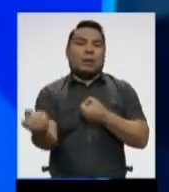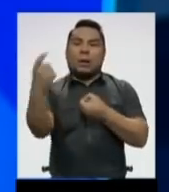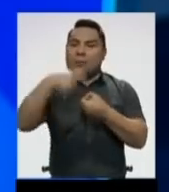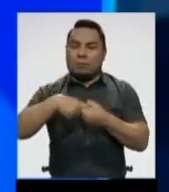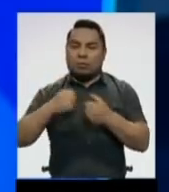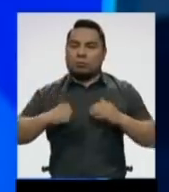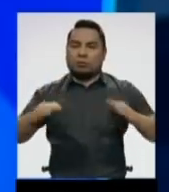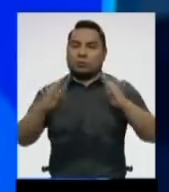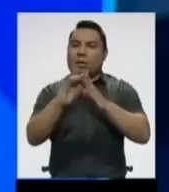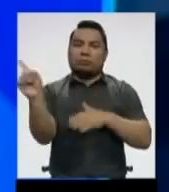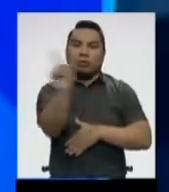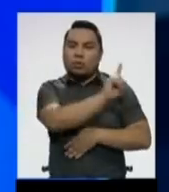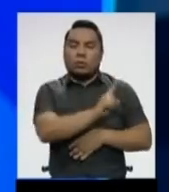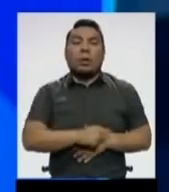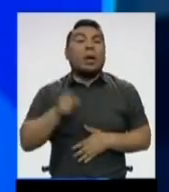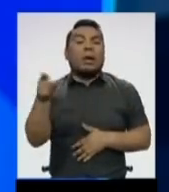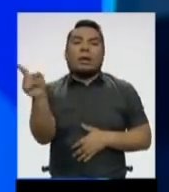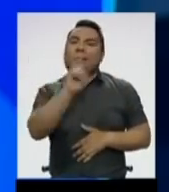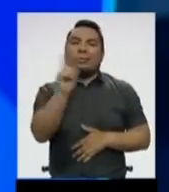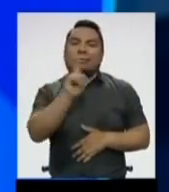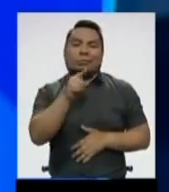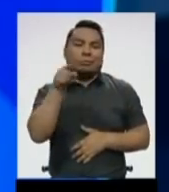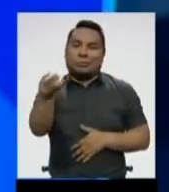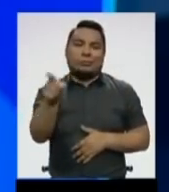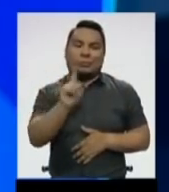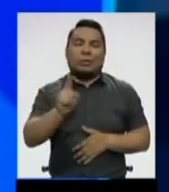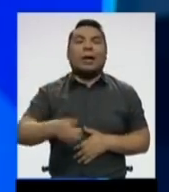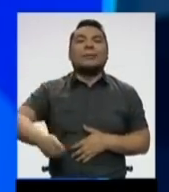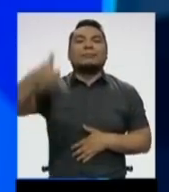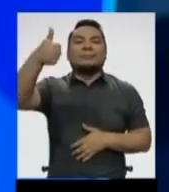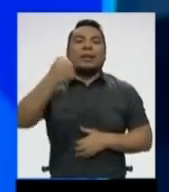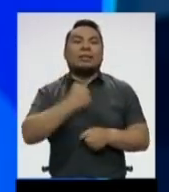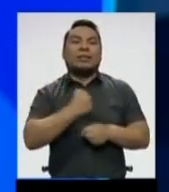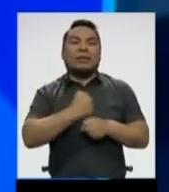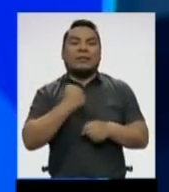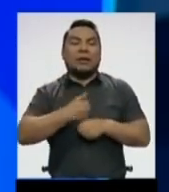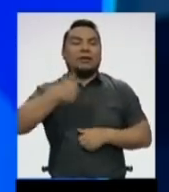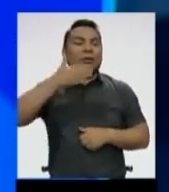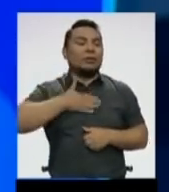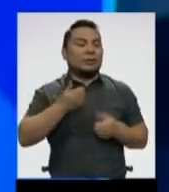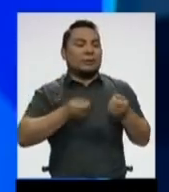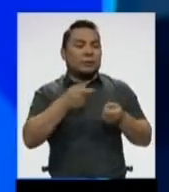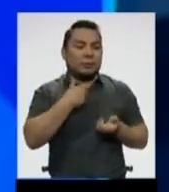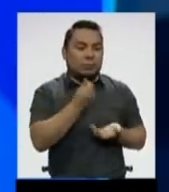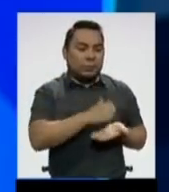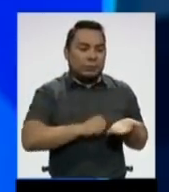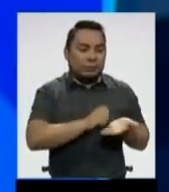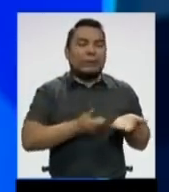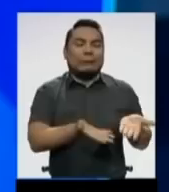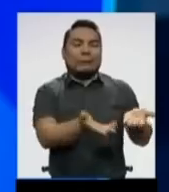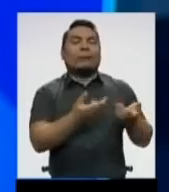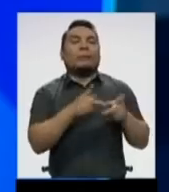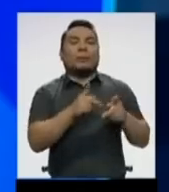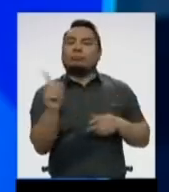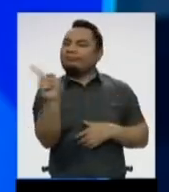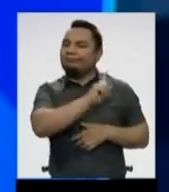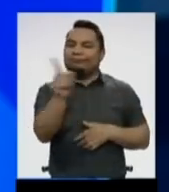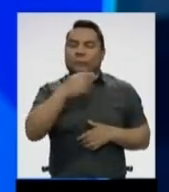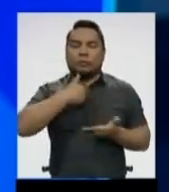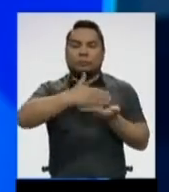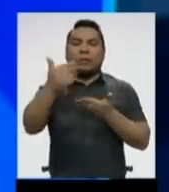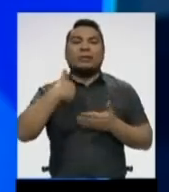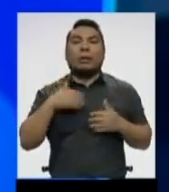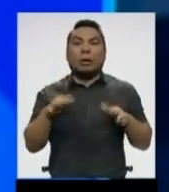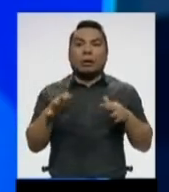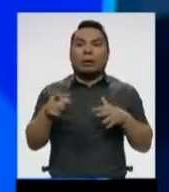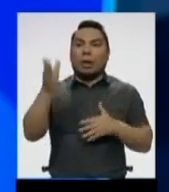institución municipal. No merecen llamarse funcionarios o servidores municipales. No me va a temblar la mano